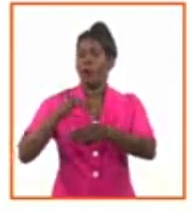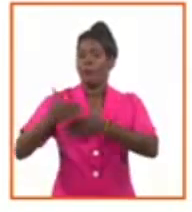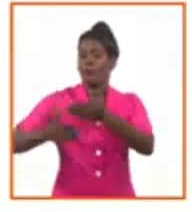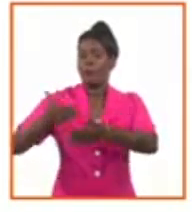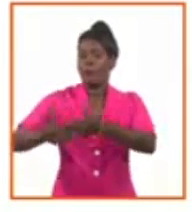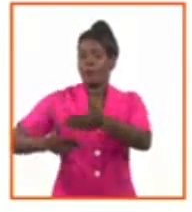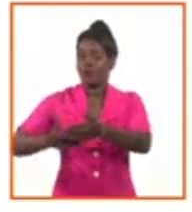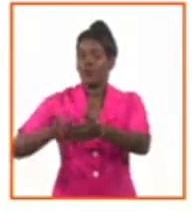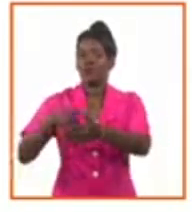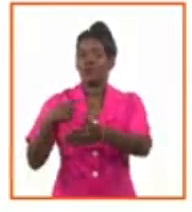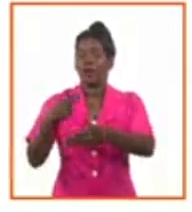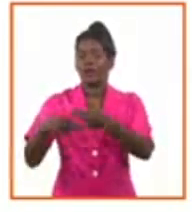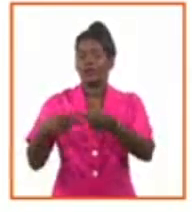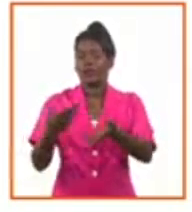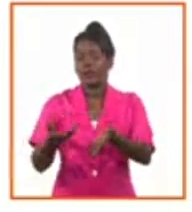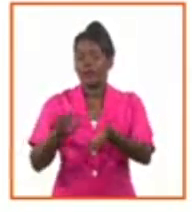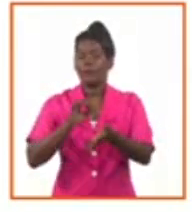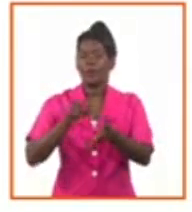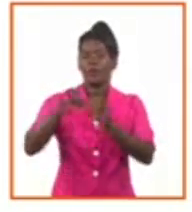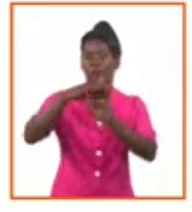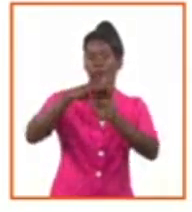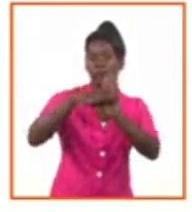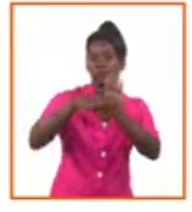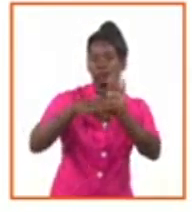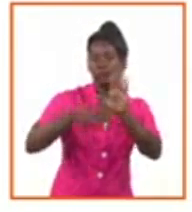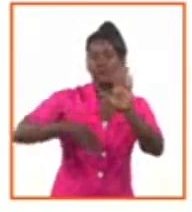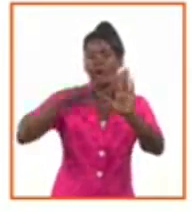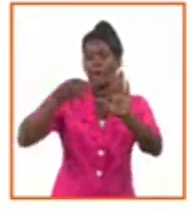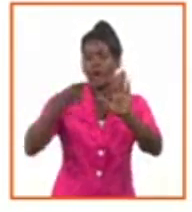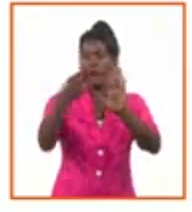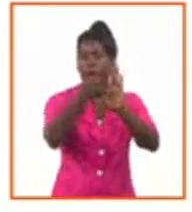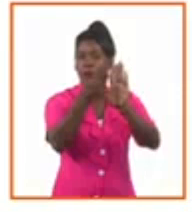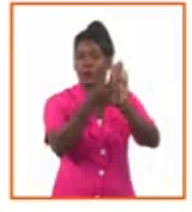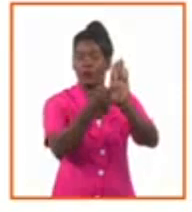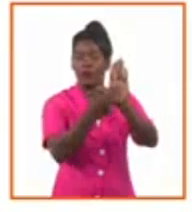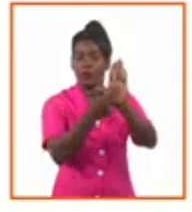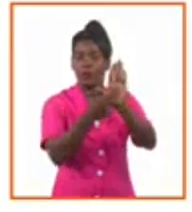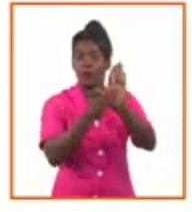el escenario de la FEU. Del que estaremos también comentando un poco al final. Y bueno,